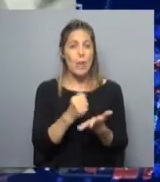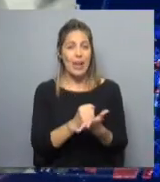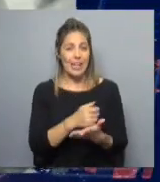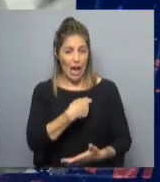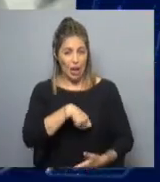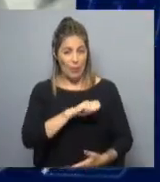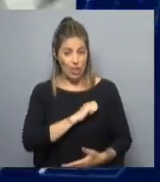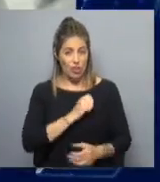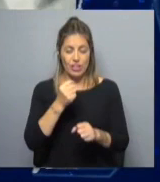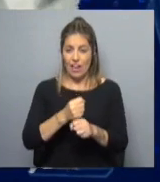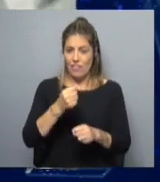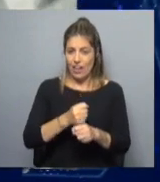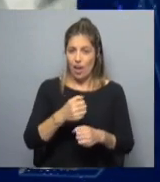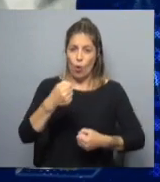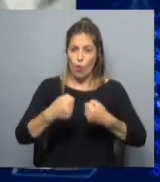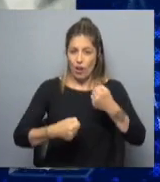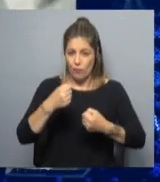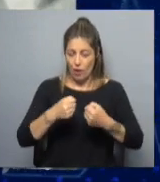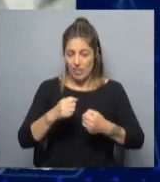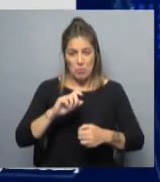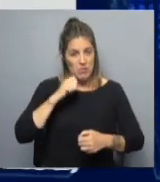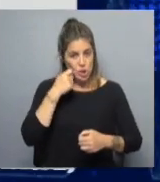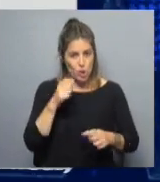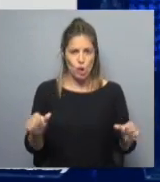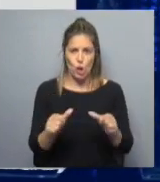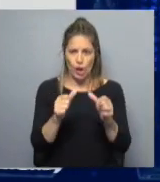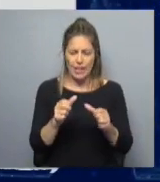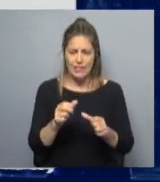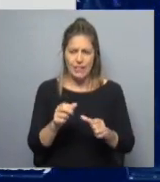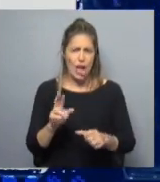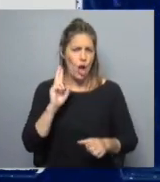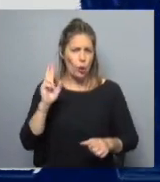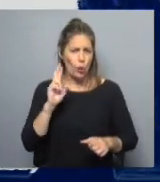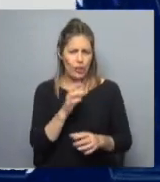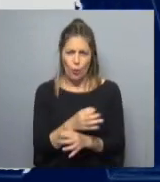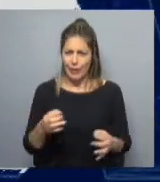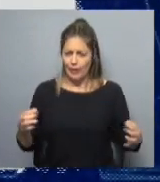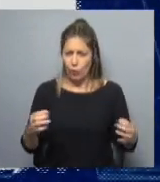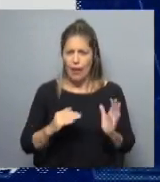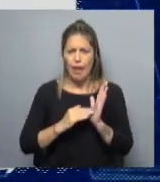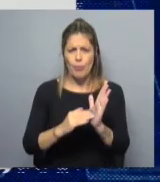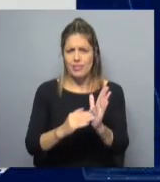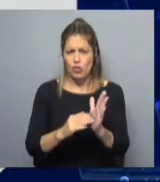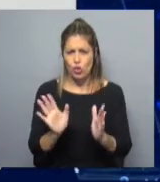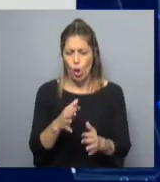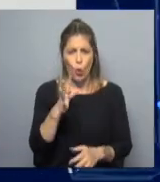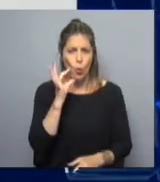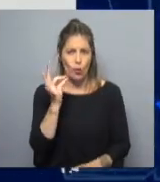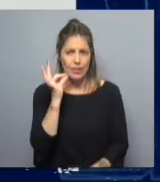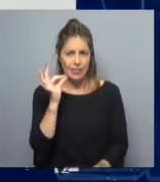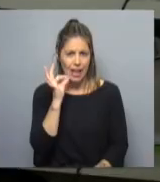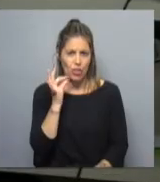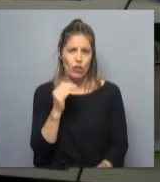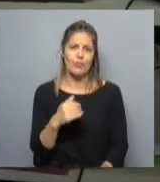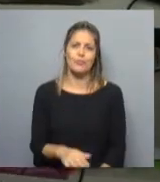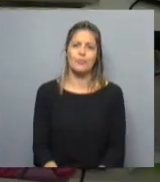fábrica que la verdad que es precioso todo lo que hacen, el sonido es espectacular, toda la presentación, todo es súper cuidado. Gracias,